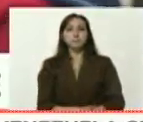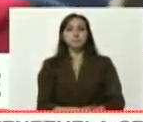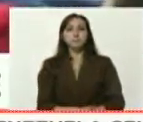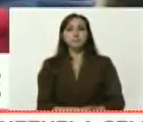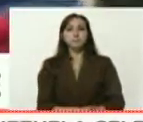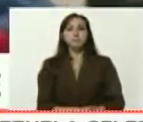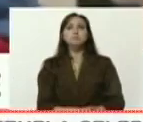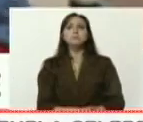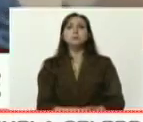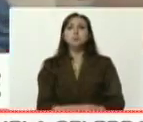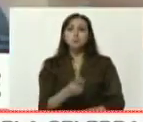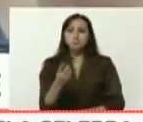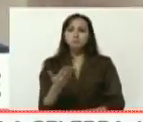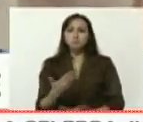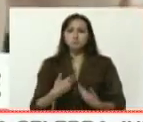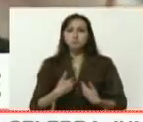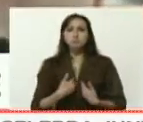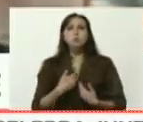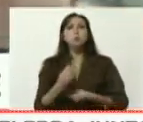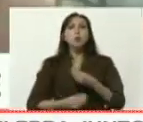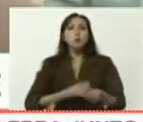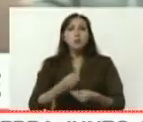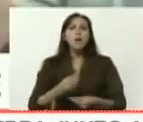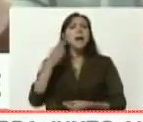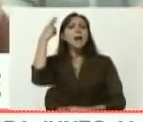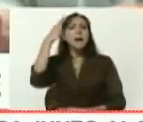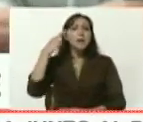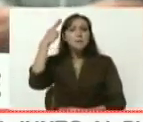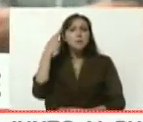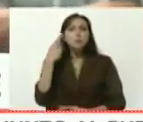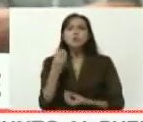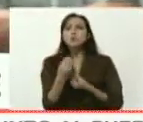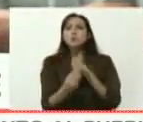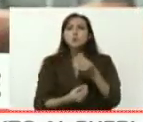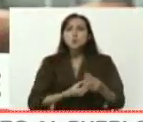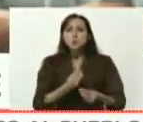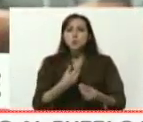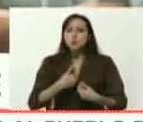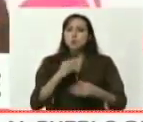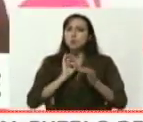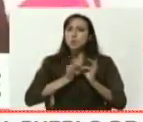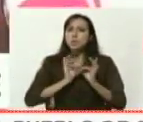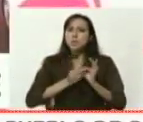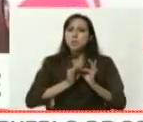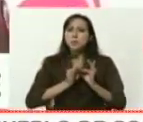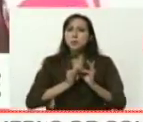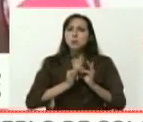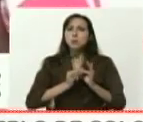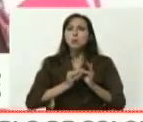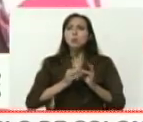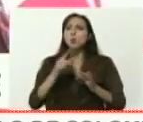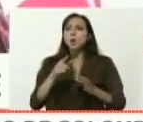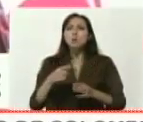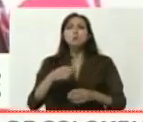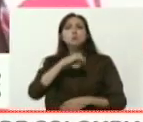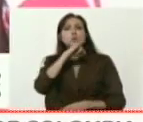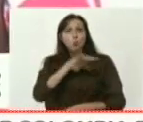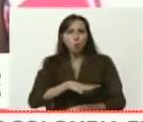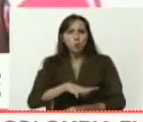hacer algunas reflexiones sobre cómo yo interpreto estos hechos históricos.